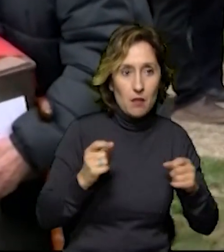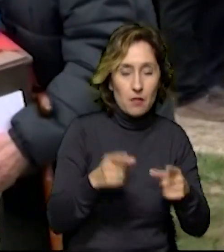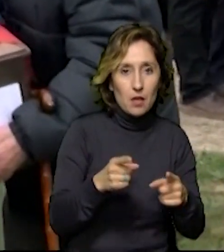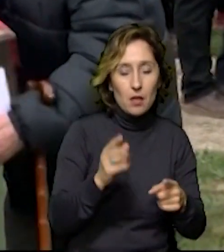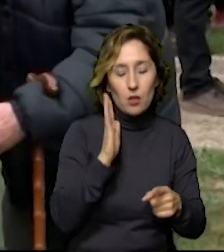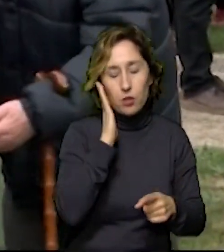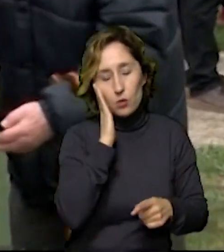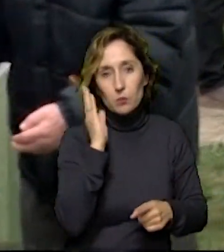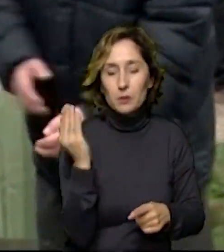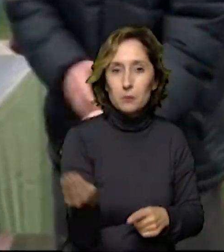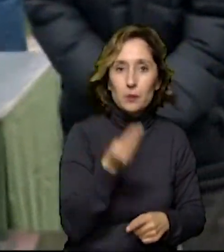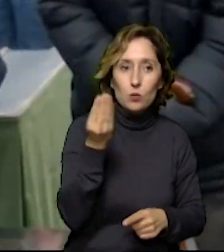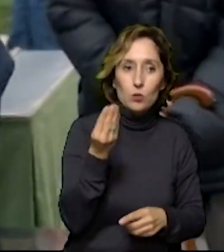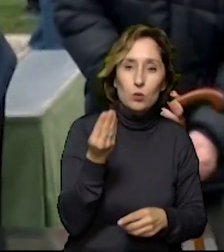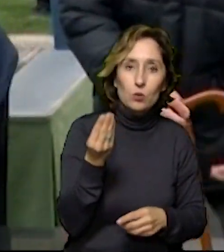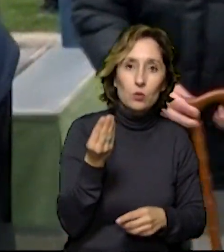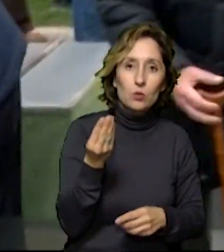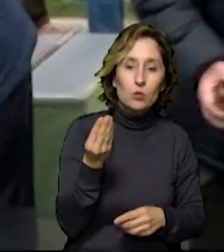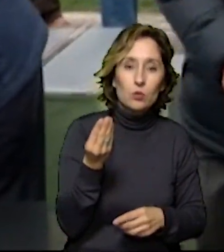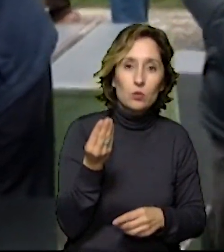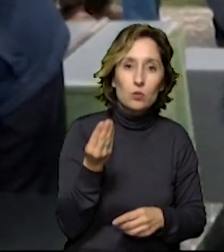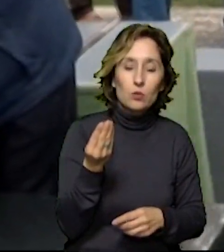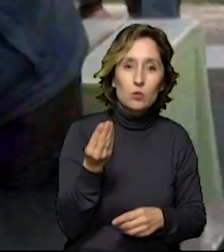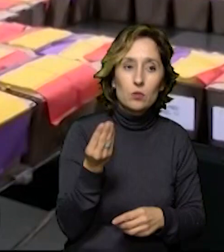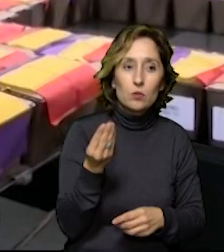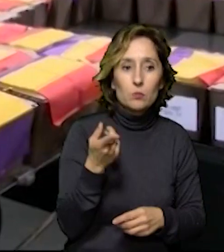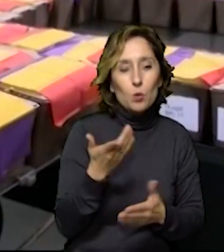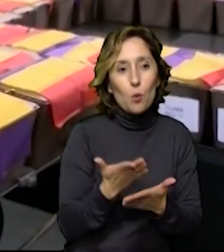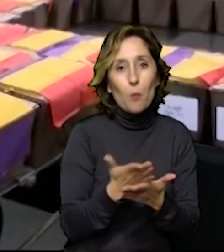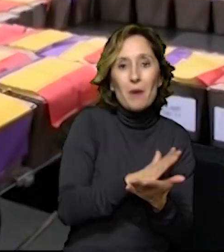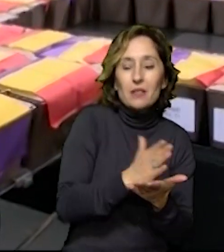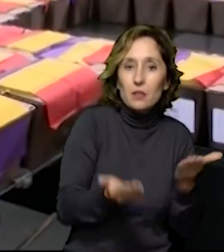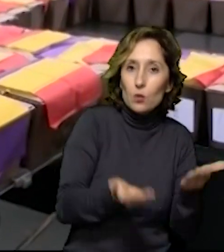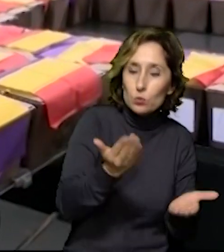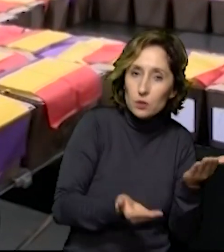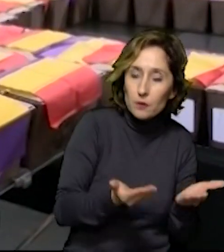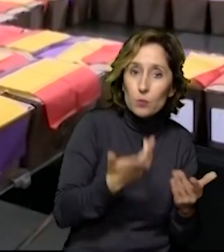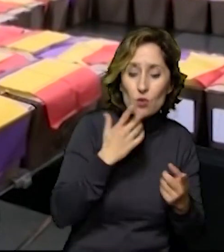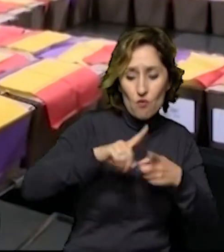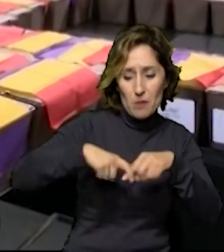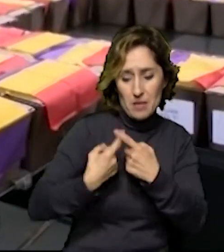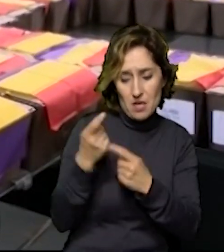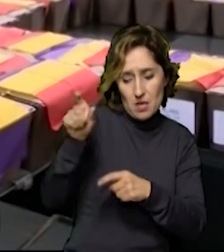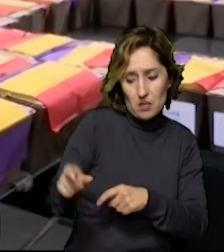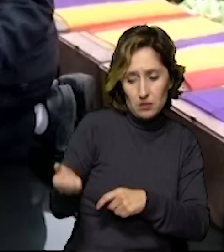acaso un poco mejor, para tener también, bueno, pues esa parte de justicia que ya con un familiar asesinado, pues uno puede hacer lo que...